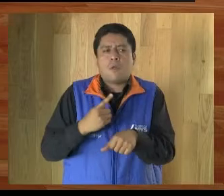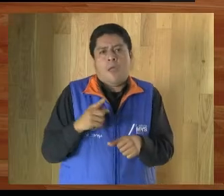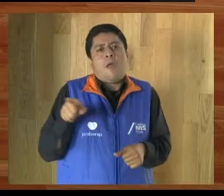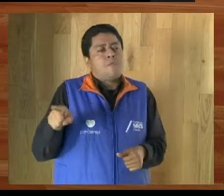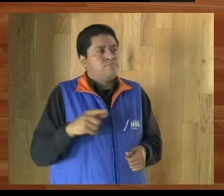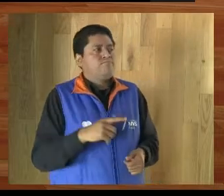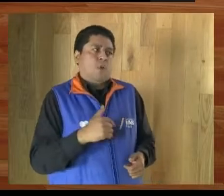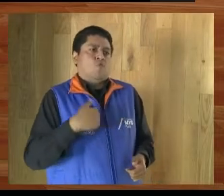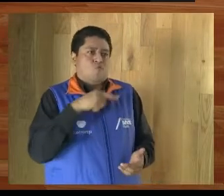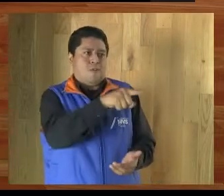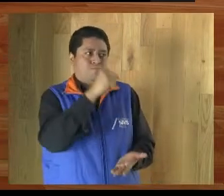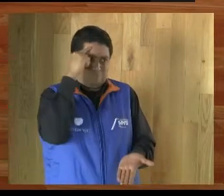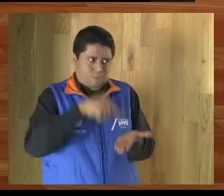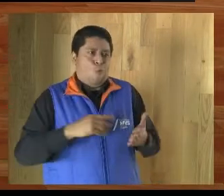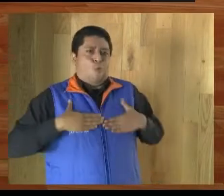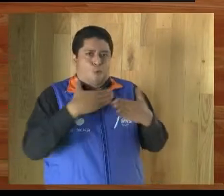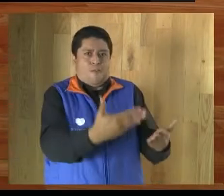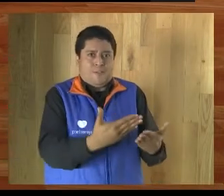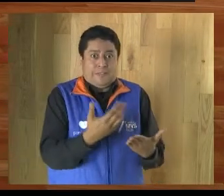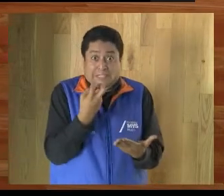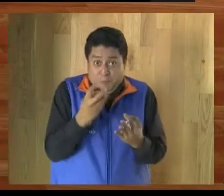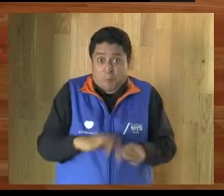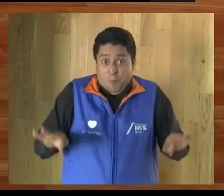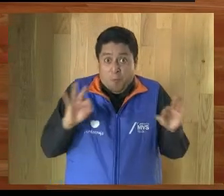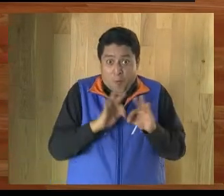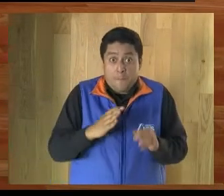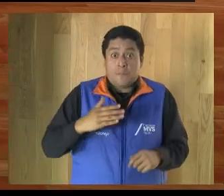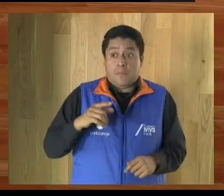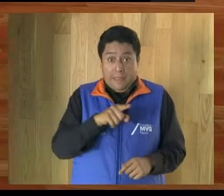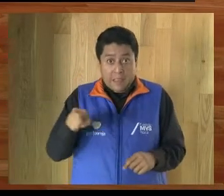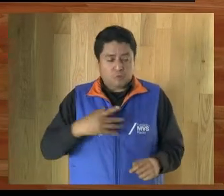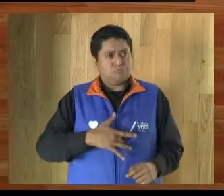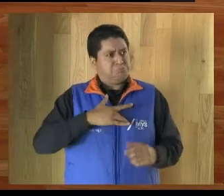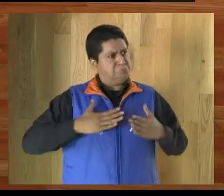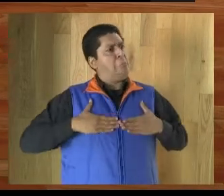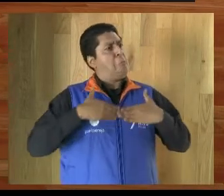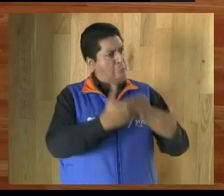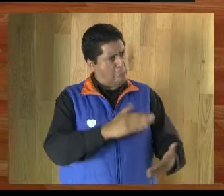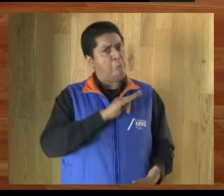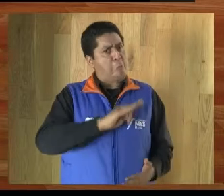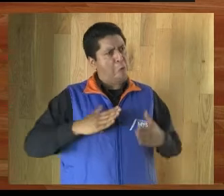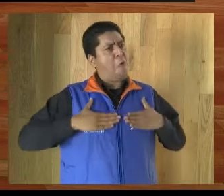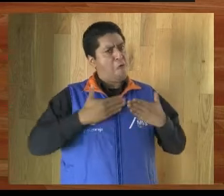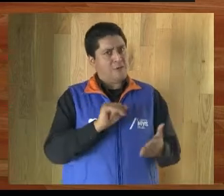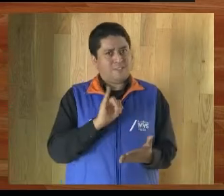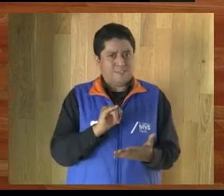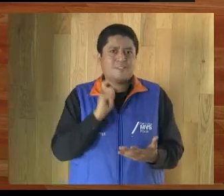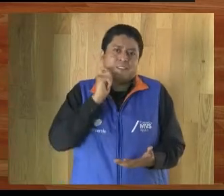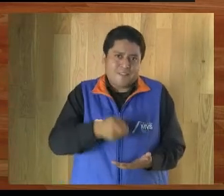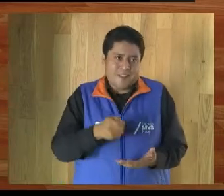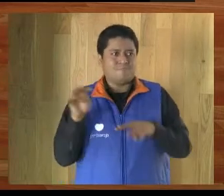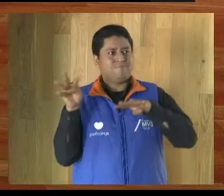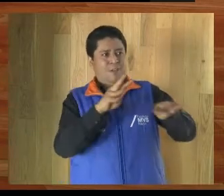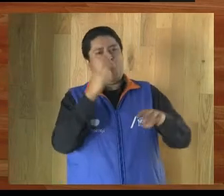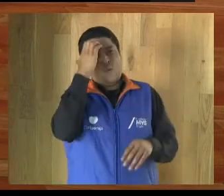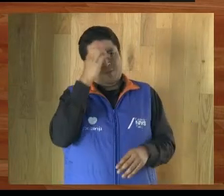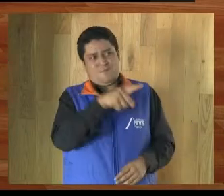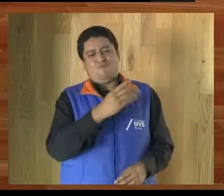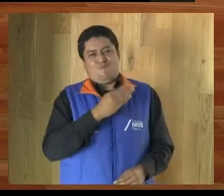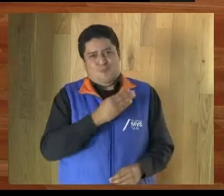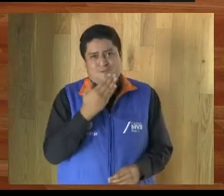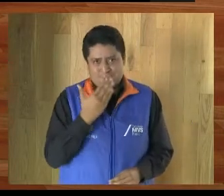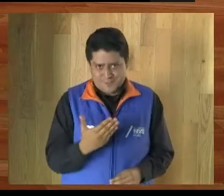muy íntimamente con la buena reputación, ¿no? Y también sabemos que lo que premian los clientes y consumidores,